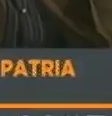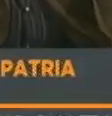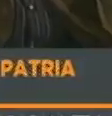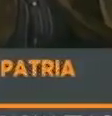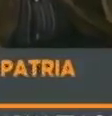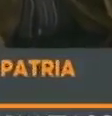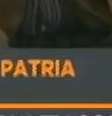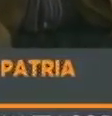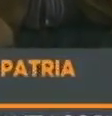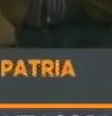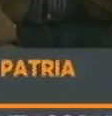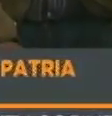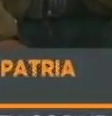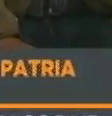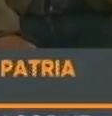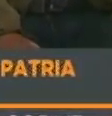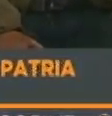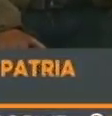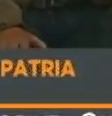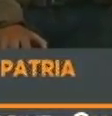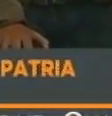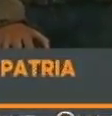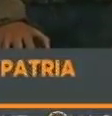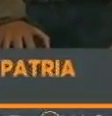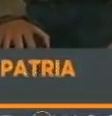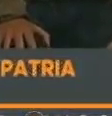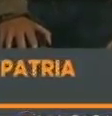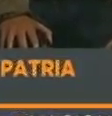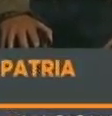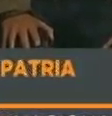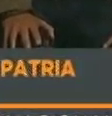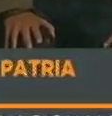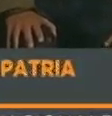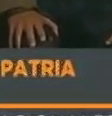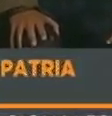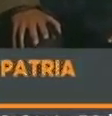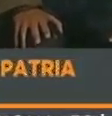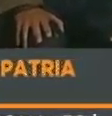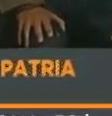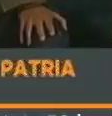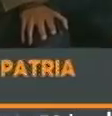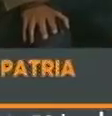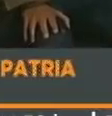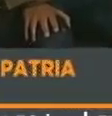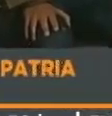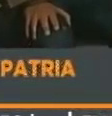estas 2 semanas luego de la victoria, bonita victoria del 20 de mayo de nuestro pueblo.